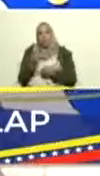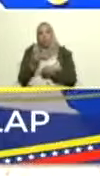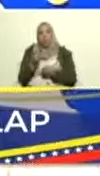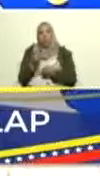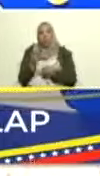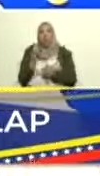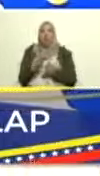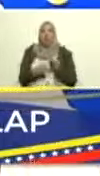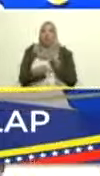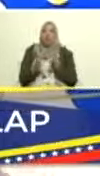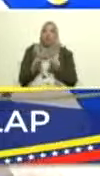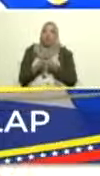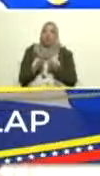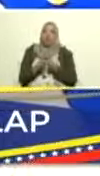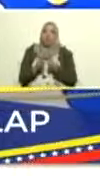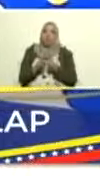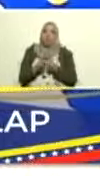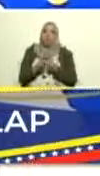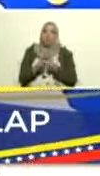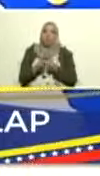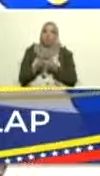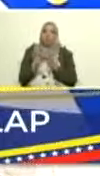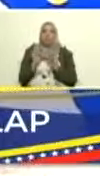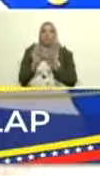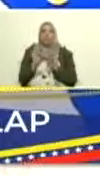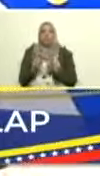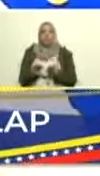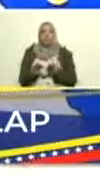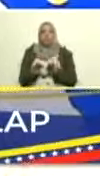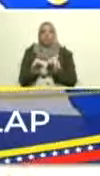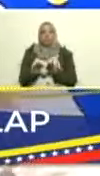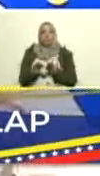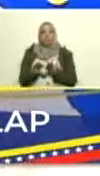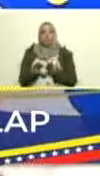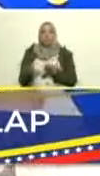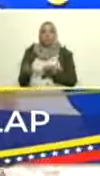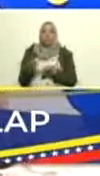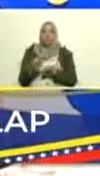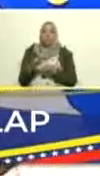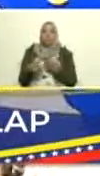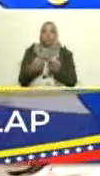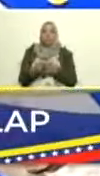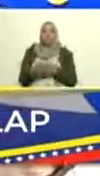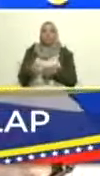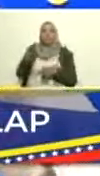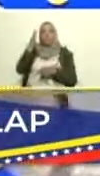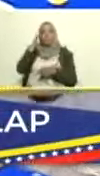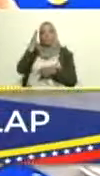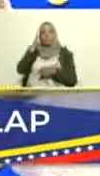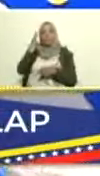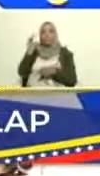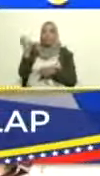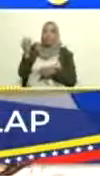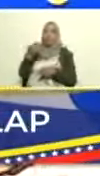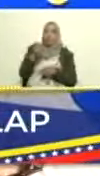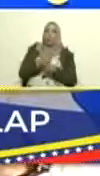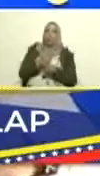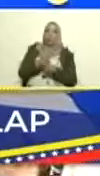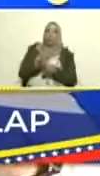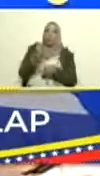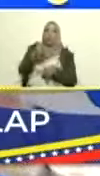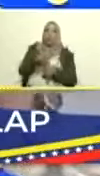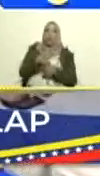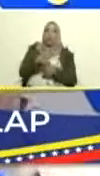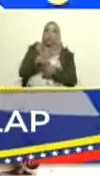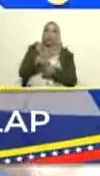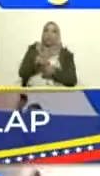medida que produzcamos, seguramente nuestro combo CLAC, como ya lo hemos denominado, va a seguir incorporando